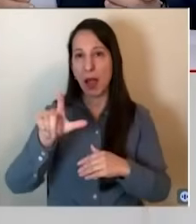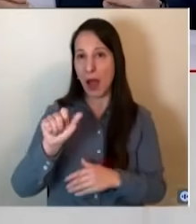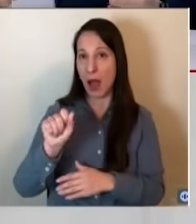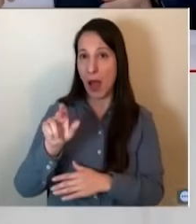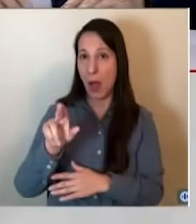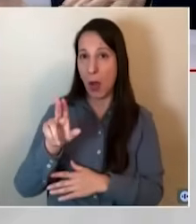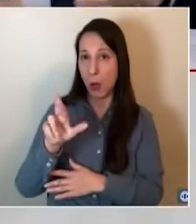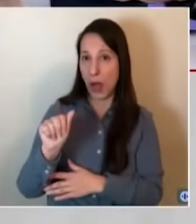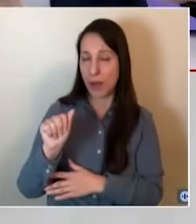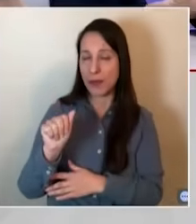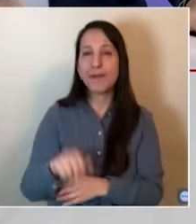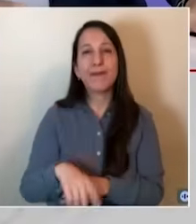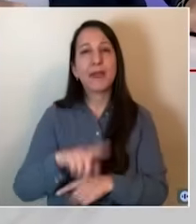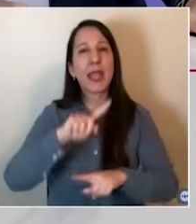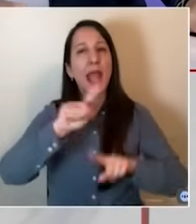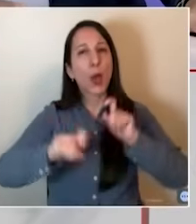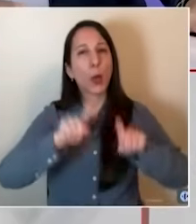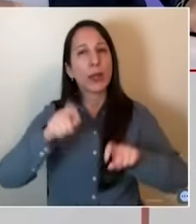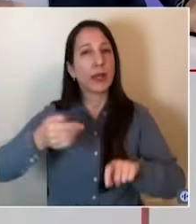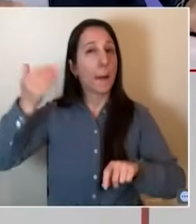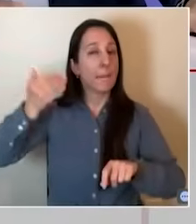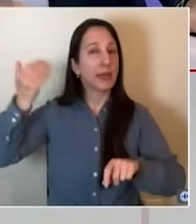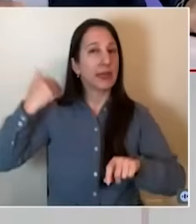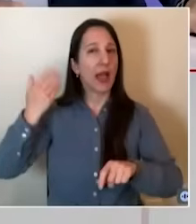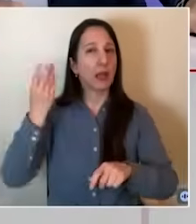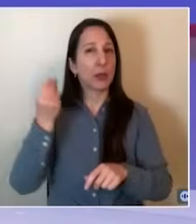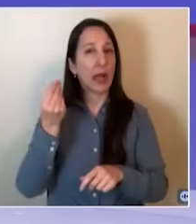encuesta anterior del capital político del